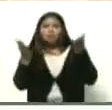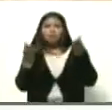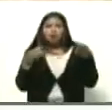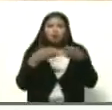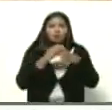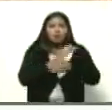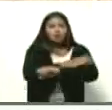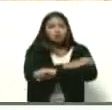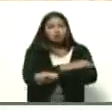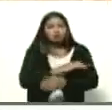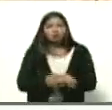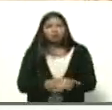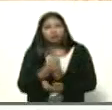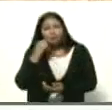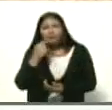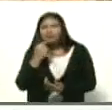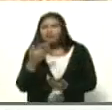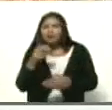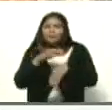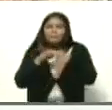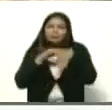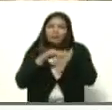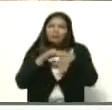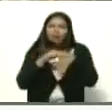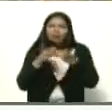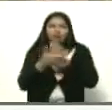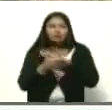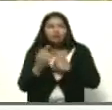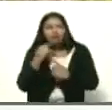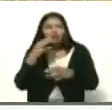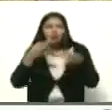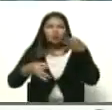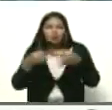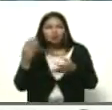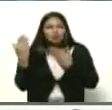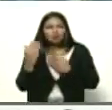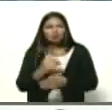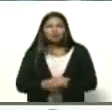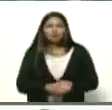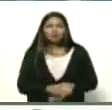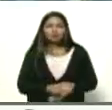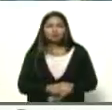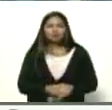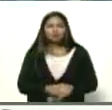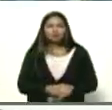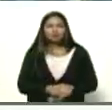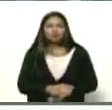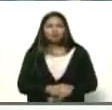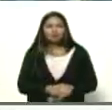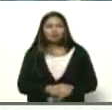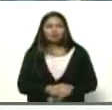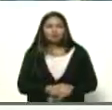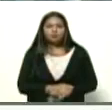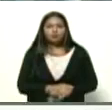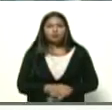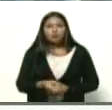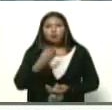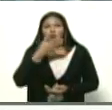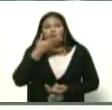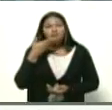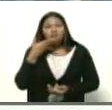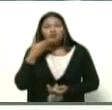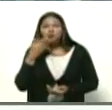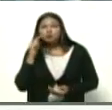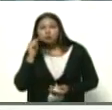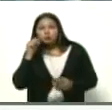de la oposición. Vamos a escuchar qué dice el ministro Ernesto Villegas sobre la justicia. Bueno, si me jorungas mucho, yo te